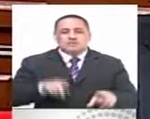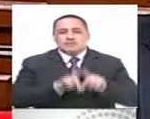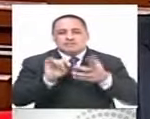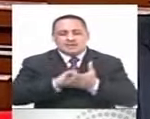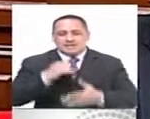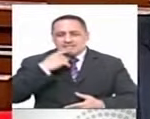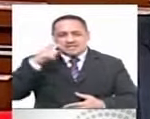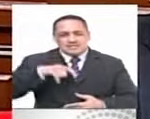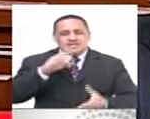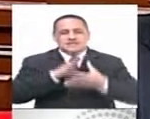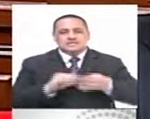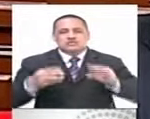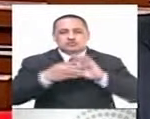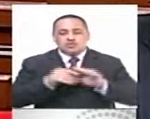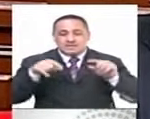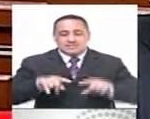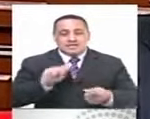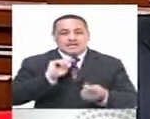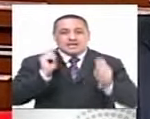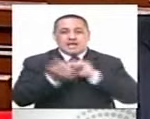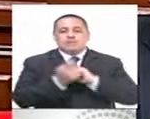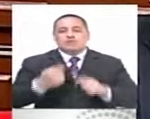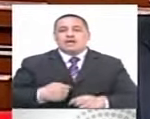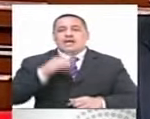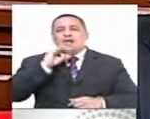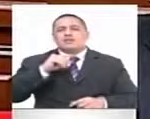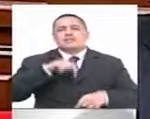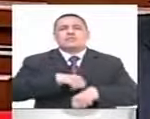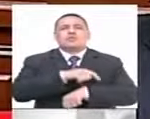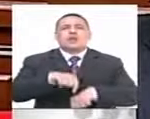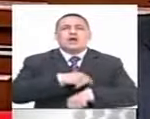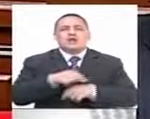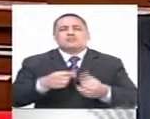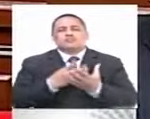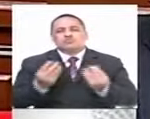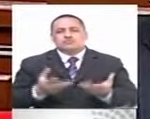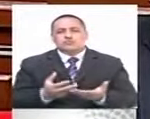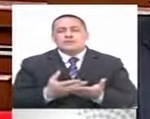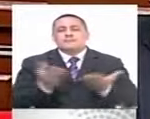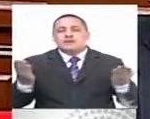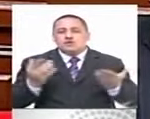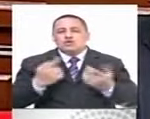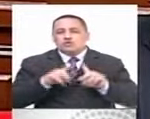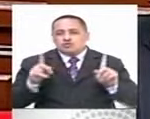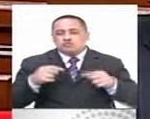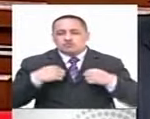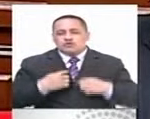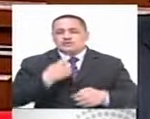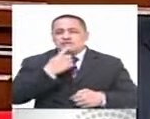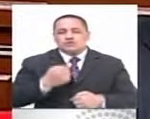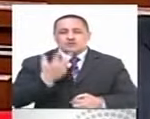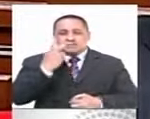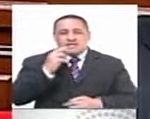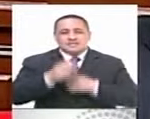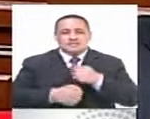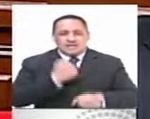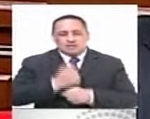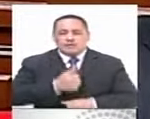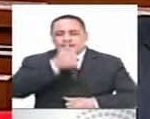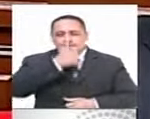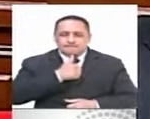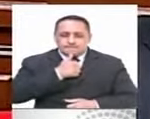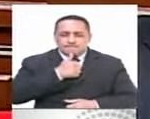una necesidad histórica este cambio. Dirán que se va a demorar mucho, pero yo les digo, durante 30 años hemos estado